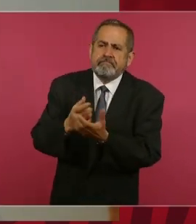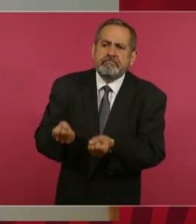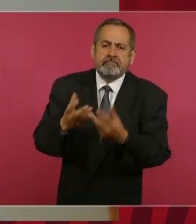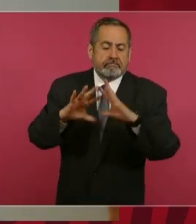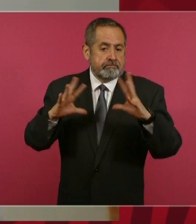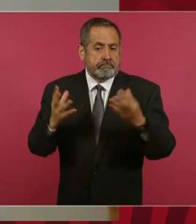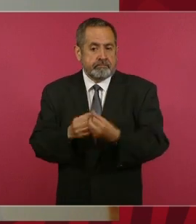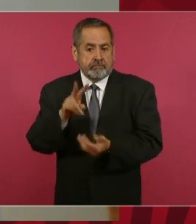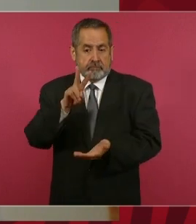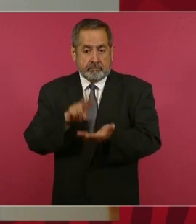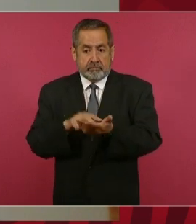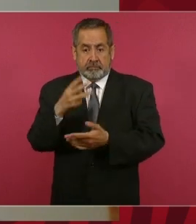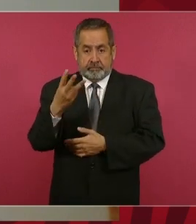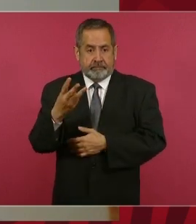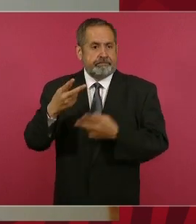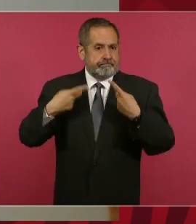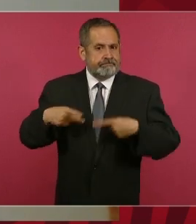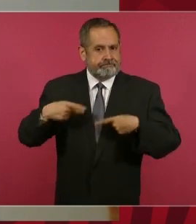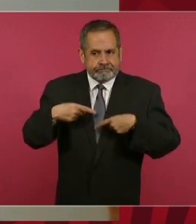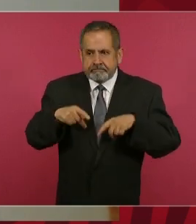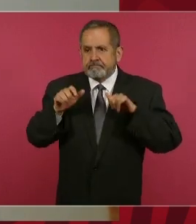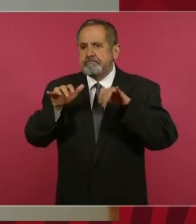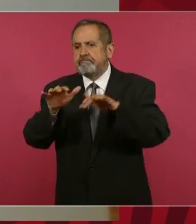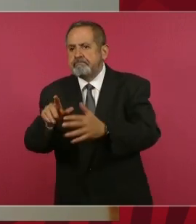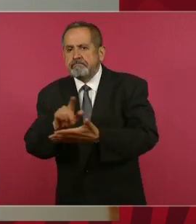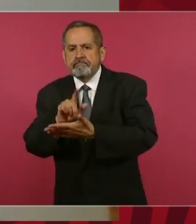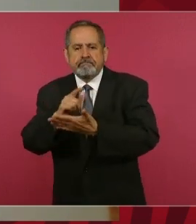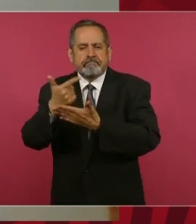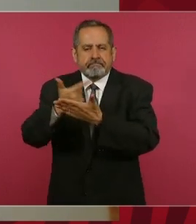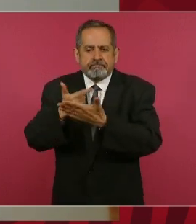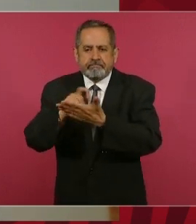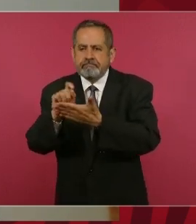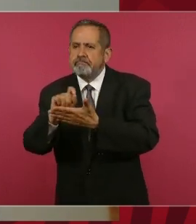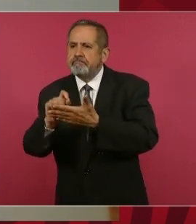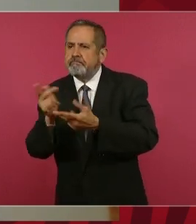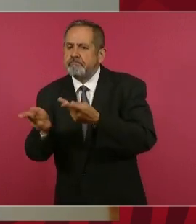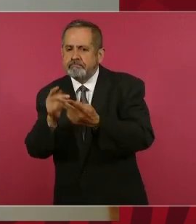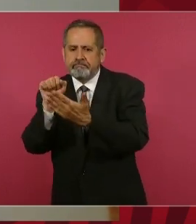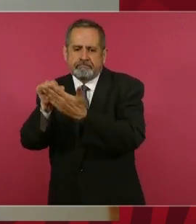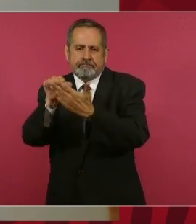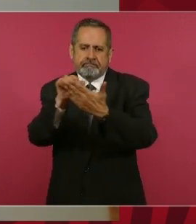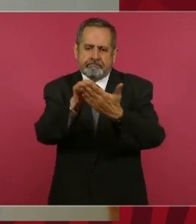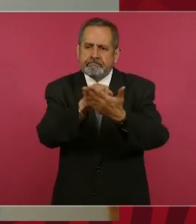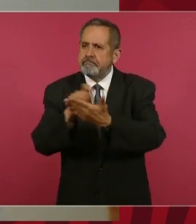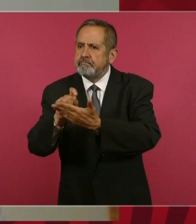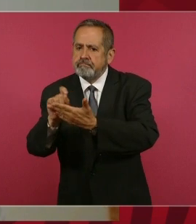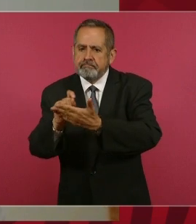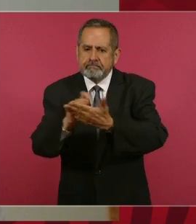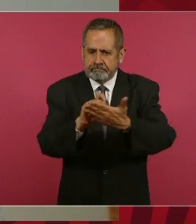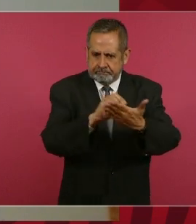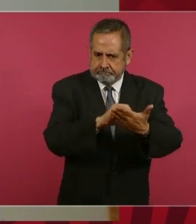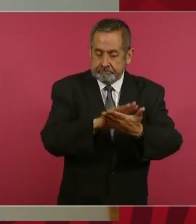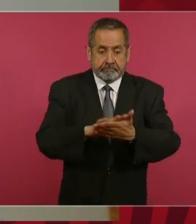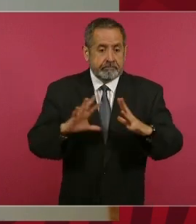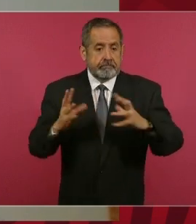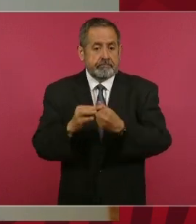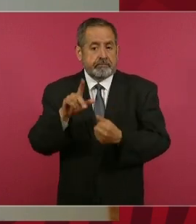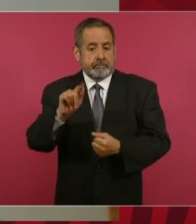2,003 servidores de la Nación haciendo el censo, llevan hasta el día de hoy